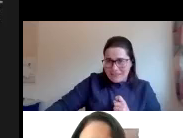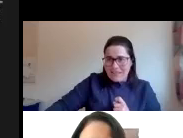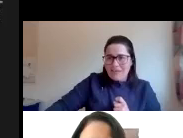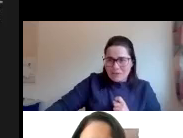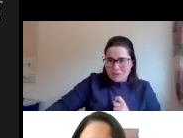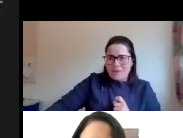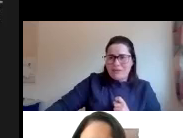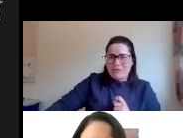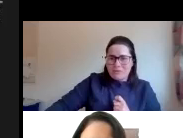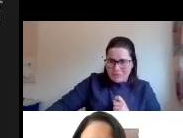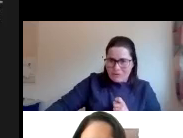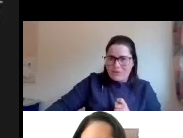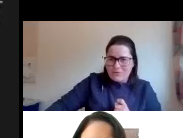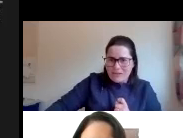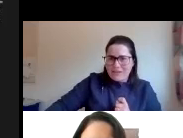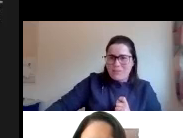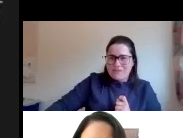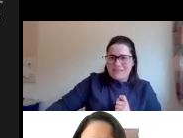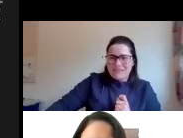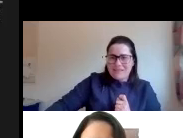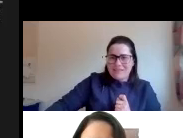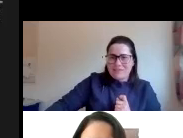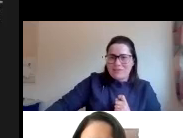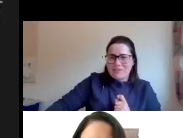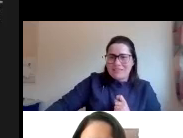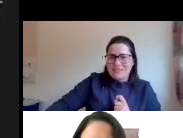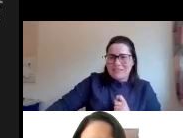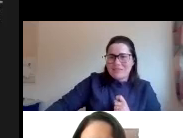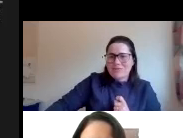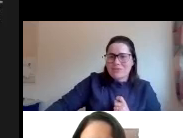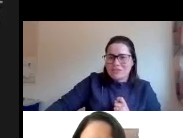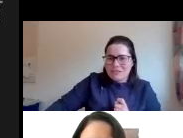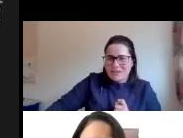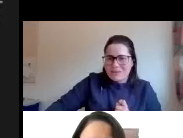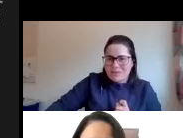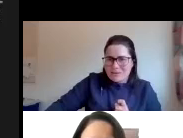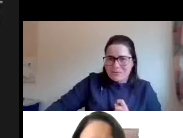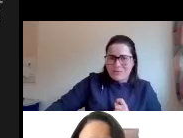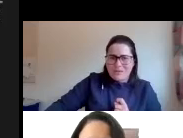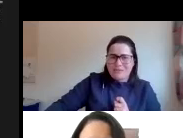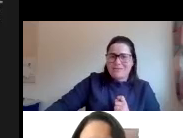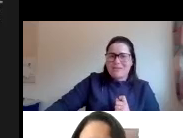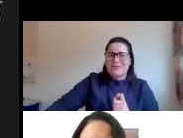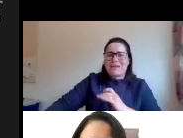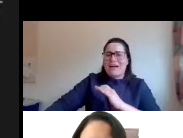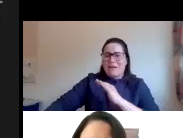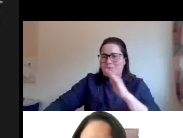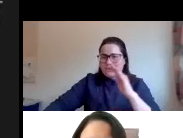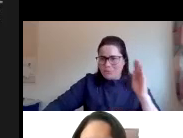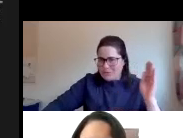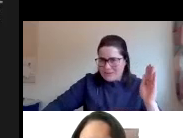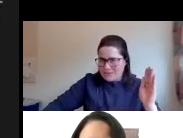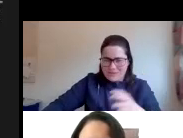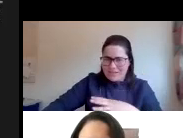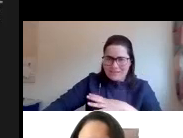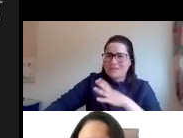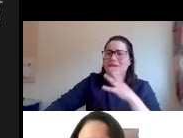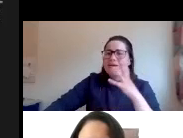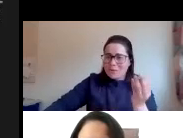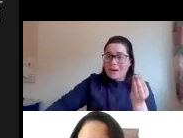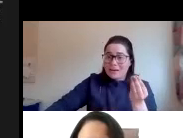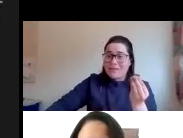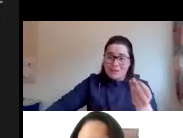la cantidad de fitoplancton o clorofila que presentan son 580 microgramos por litro, es una cosa absurda, o sea,